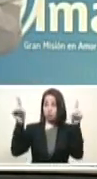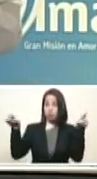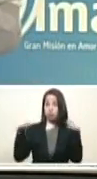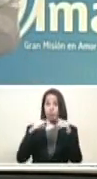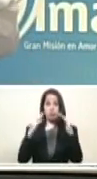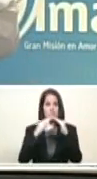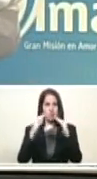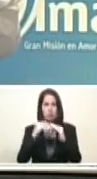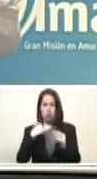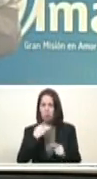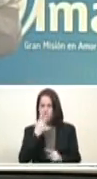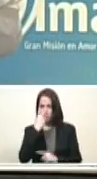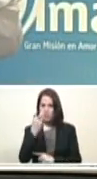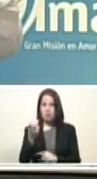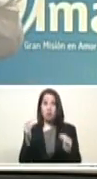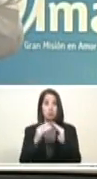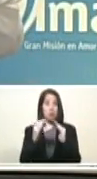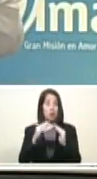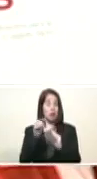te voy a visitar pronto a tu casa.